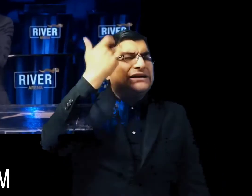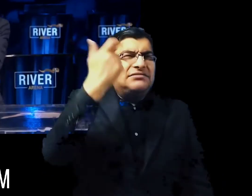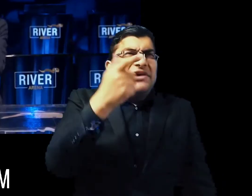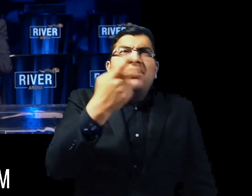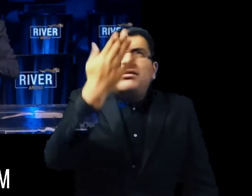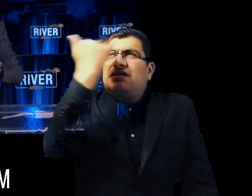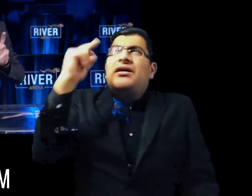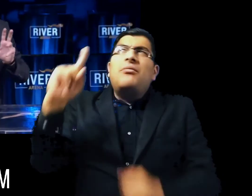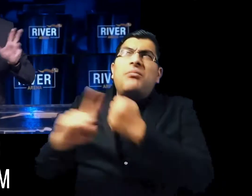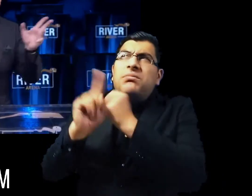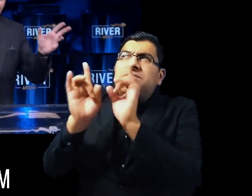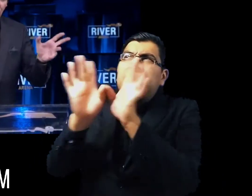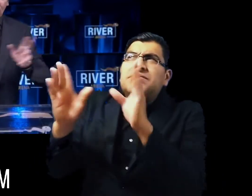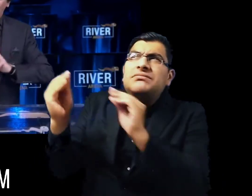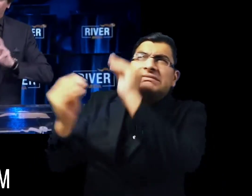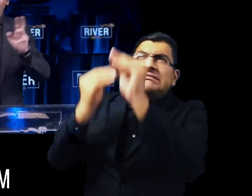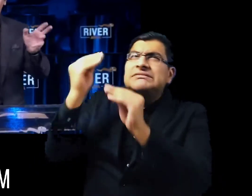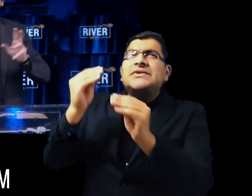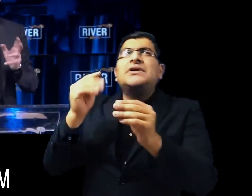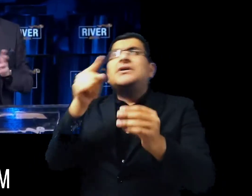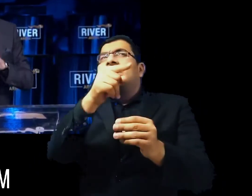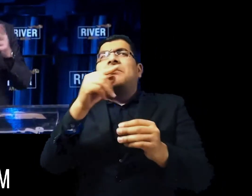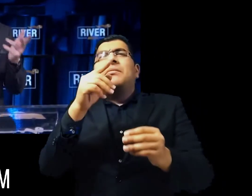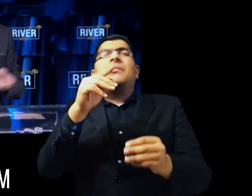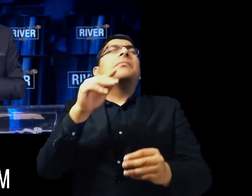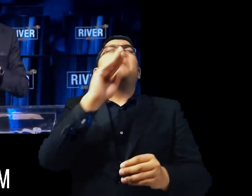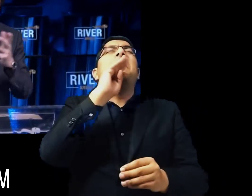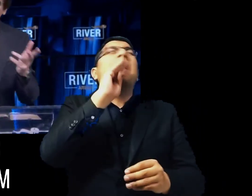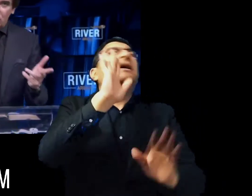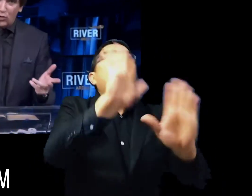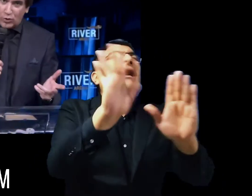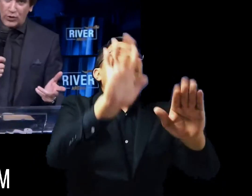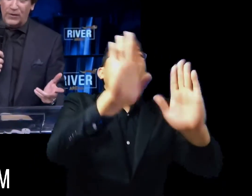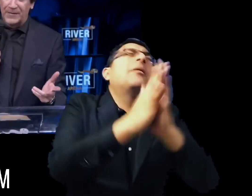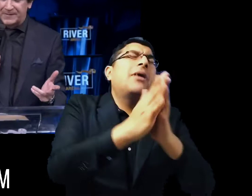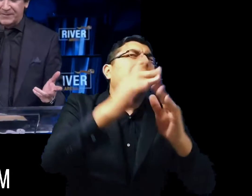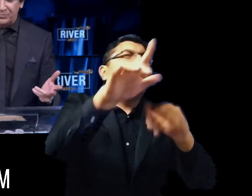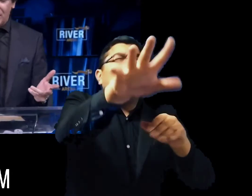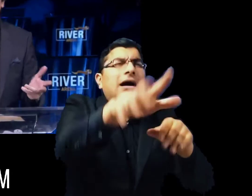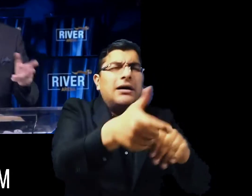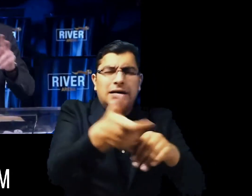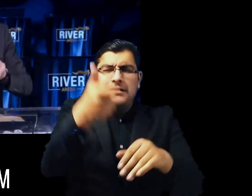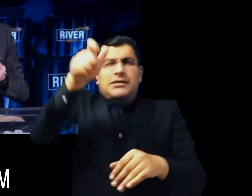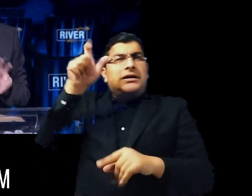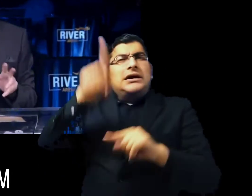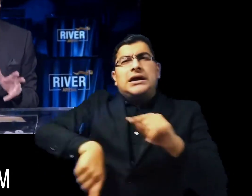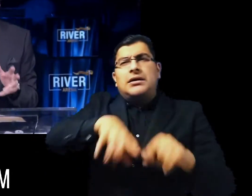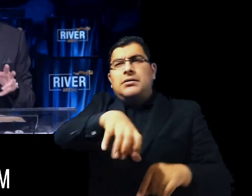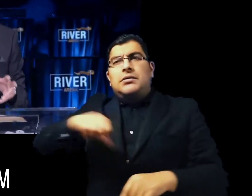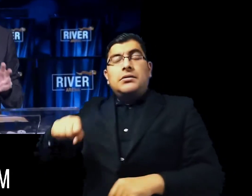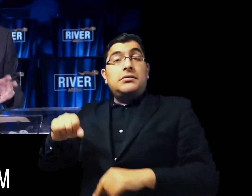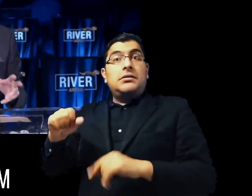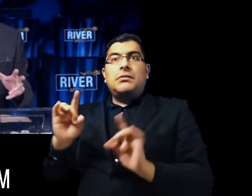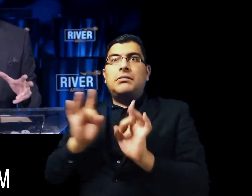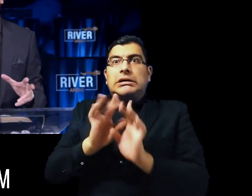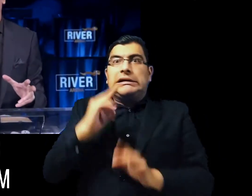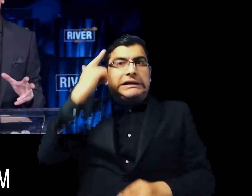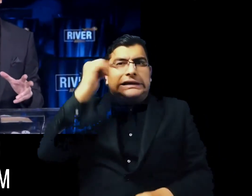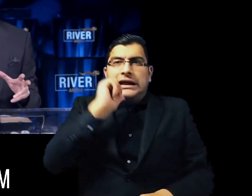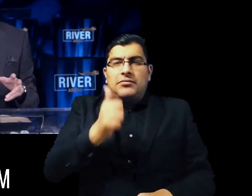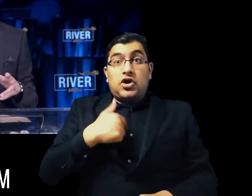qué pasó allí en el galpón, en el fondo, porque mi mamá le quitó el arma y no ocurrió. Pero yo llegué a conclusiones